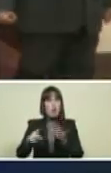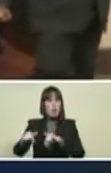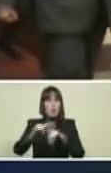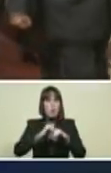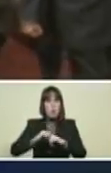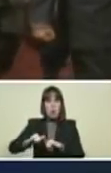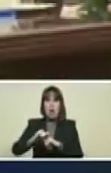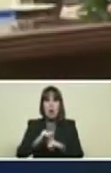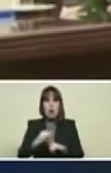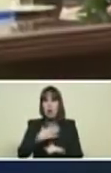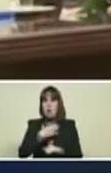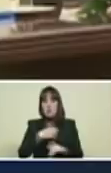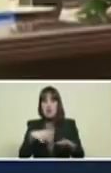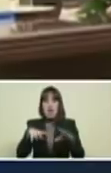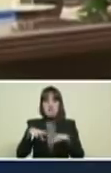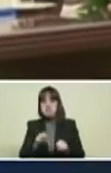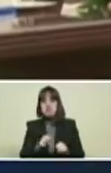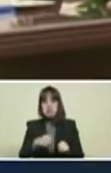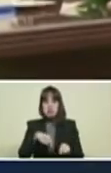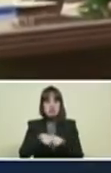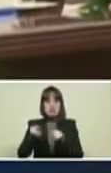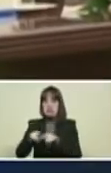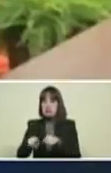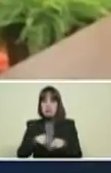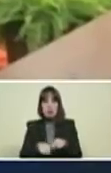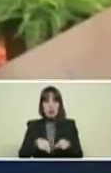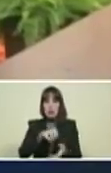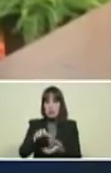intervencionismo en los asuntos internos.